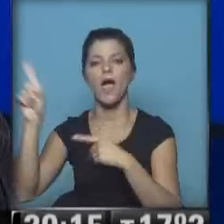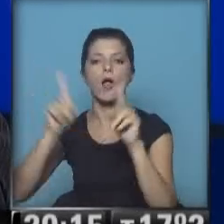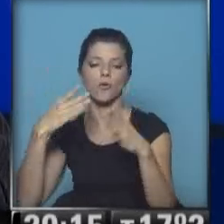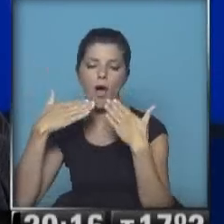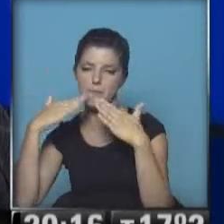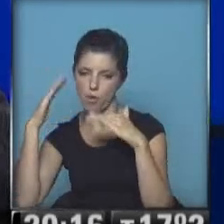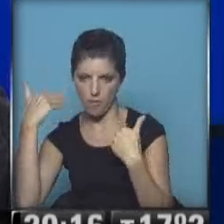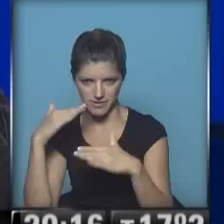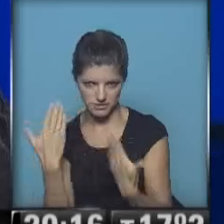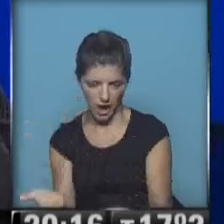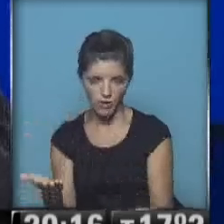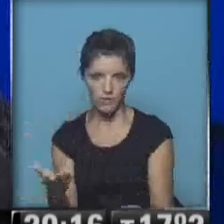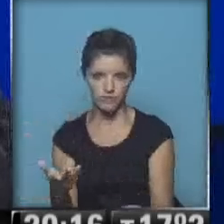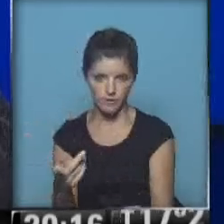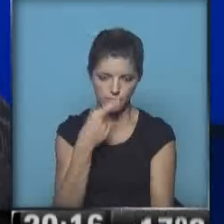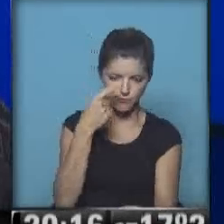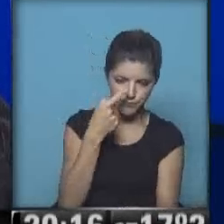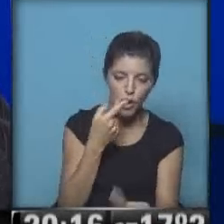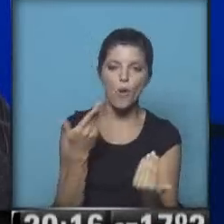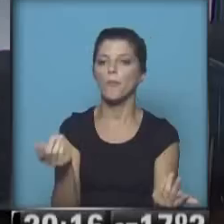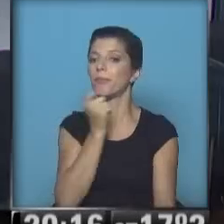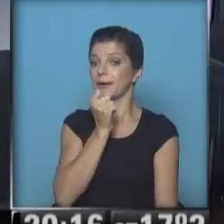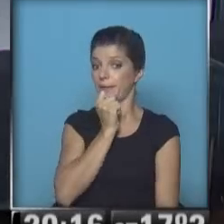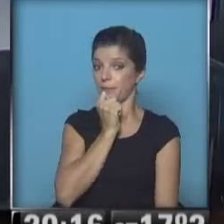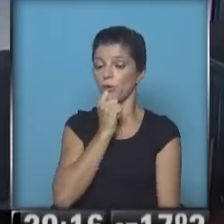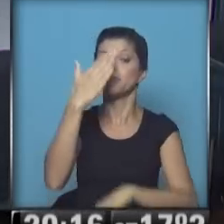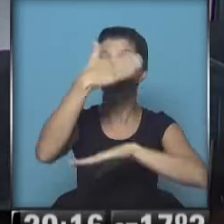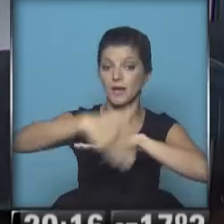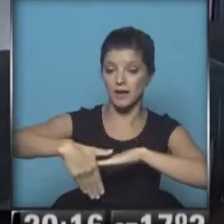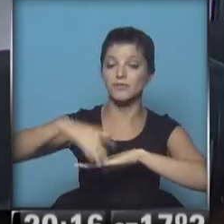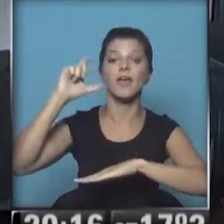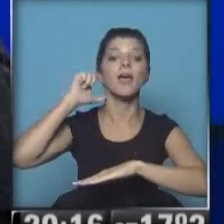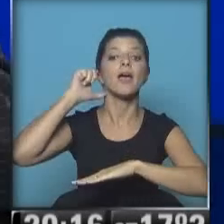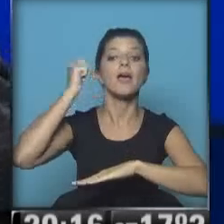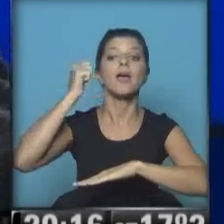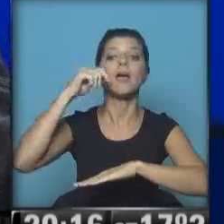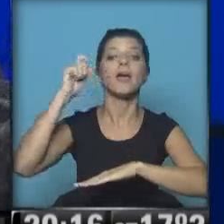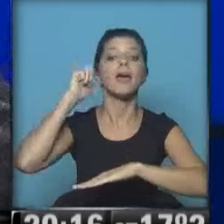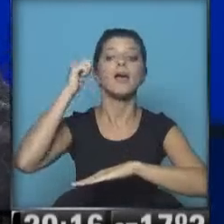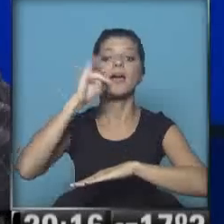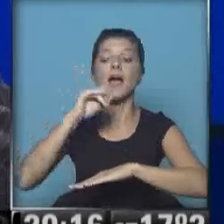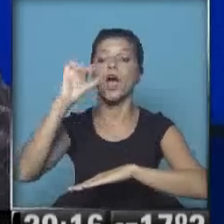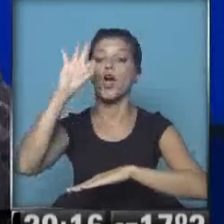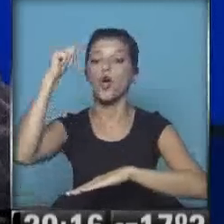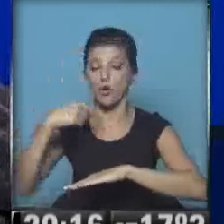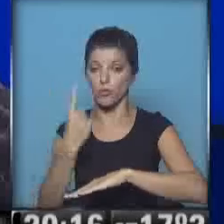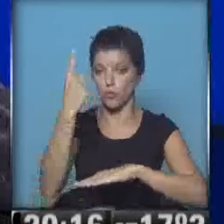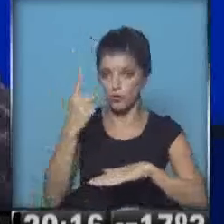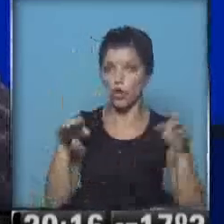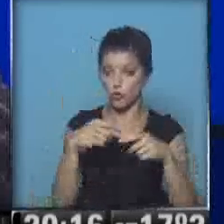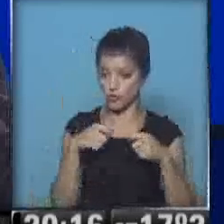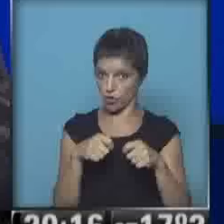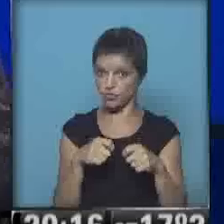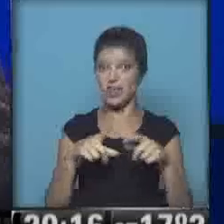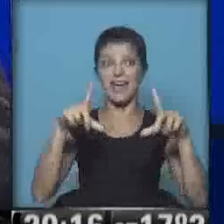todo tipo. A tal punto, por ejemplo, en la calle Gascón, uno apareció con un cochecito, canjeó 10